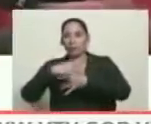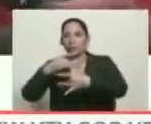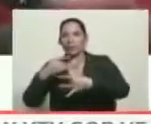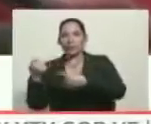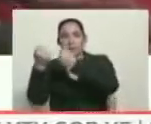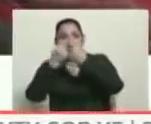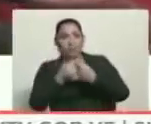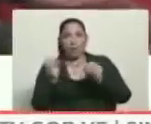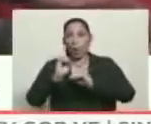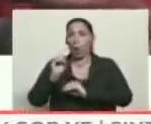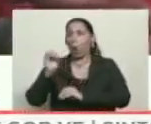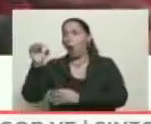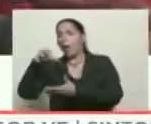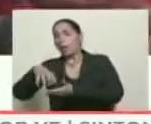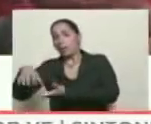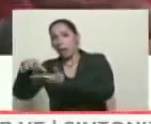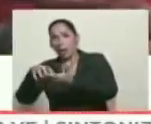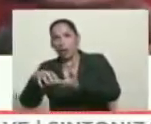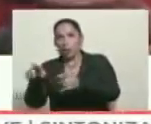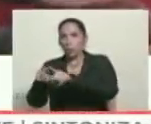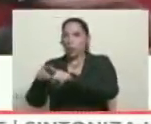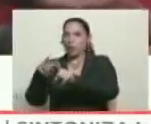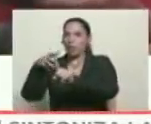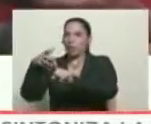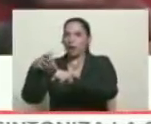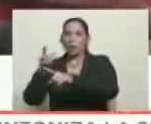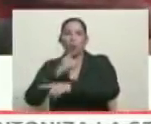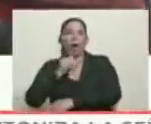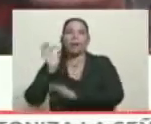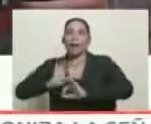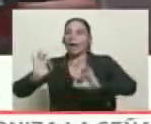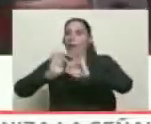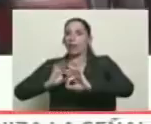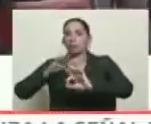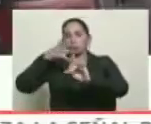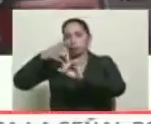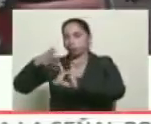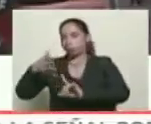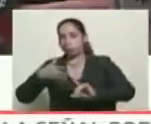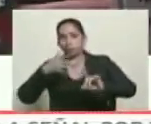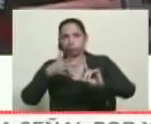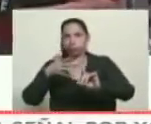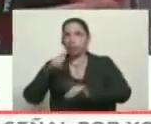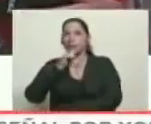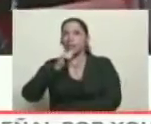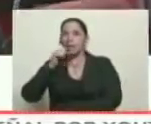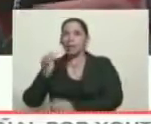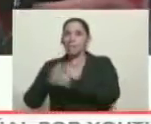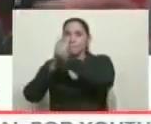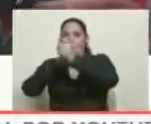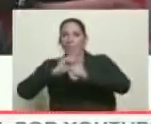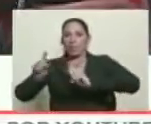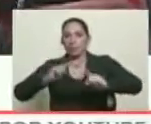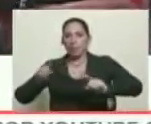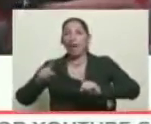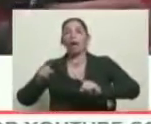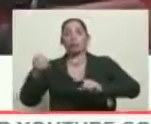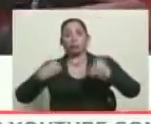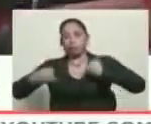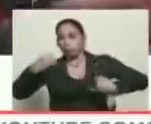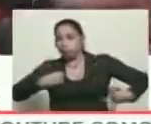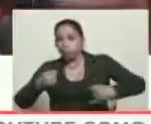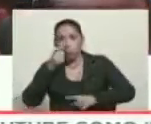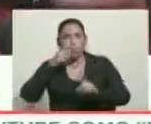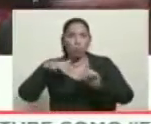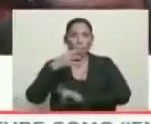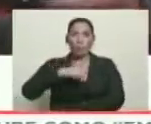o mandados por un amo, que no tiene ningún tipo de consideración con quienes está mandando. Le hacen daño a nuestro pueblo todos los días, le hacen